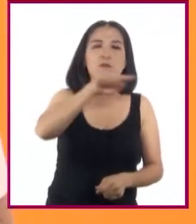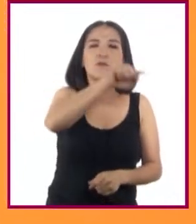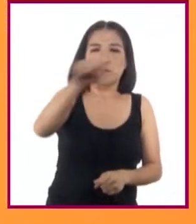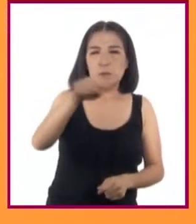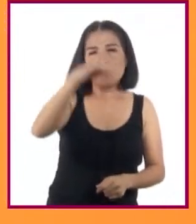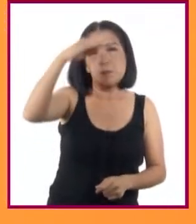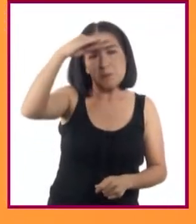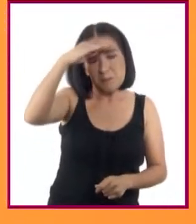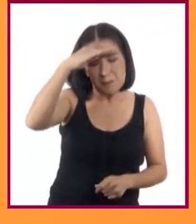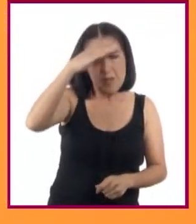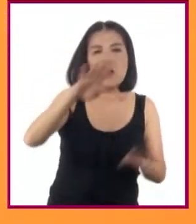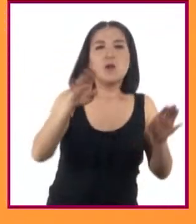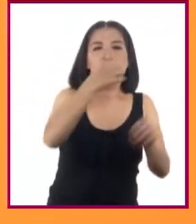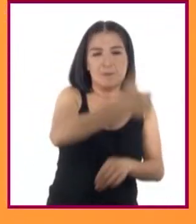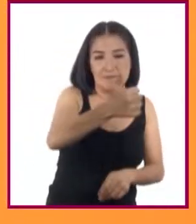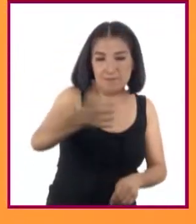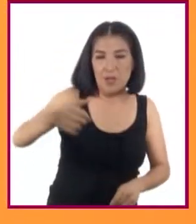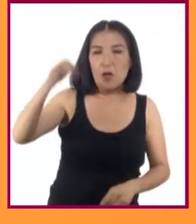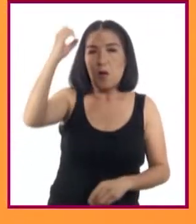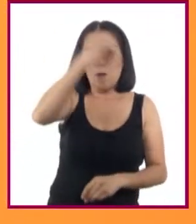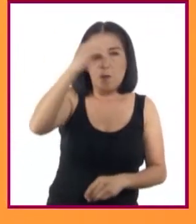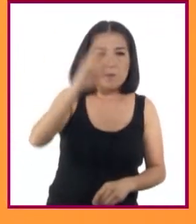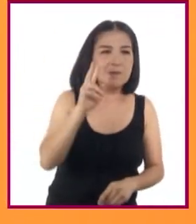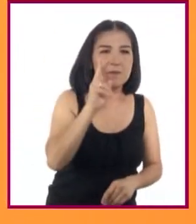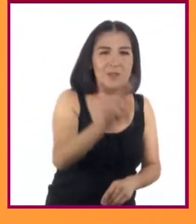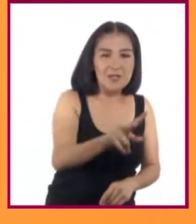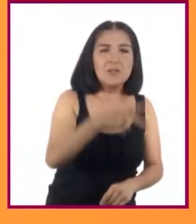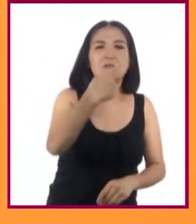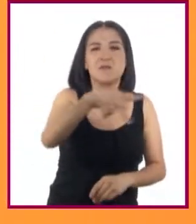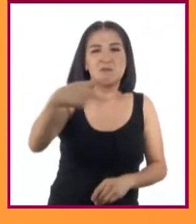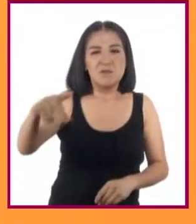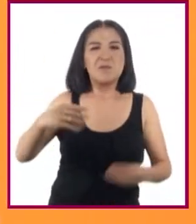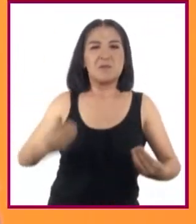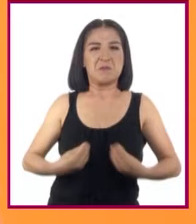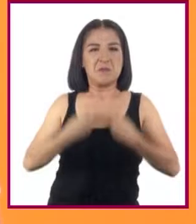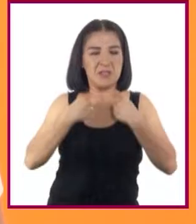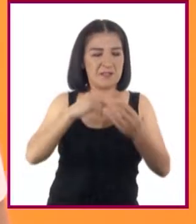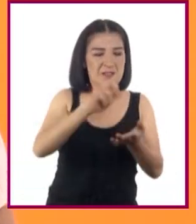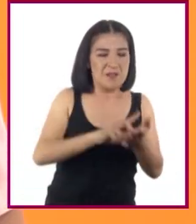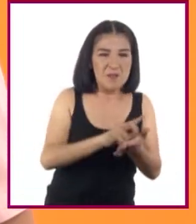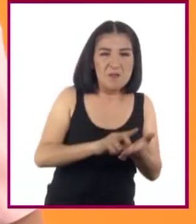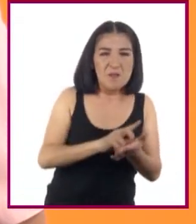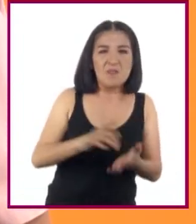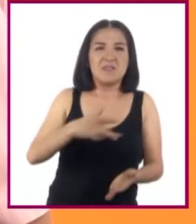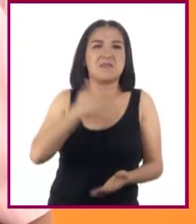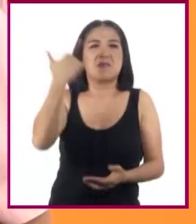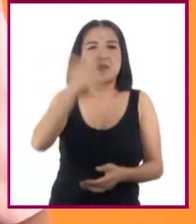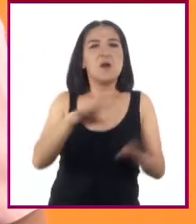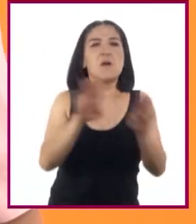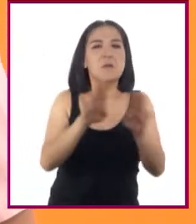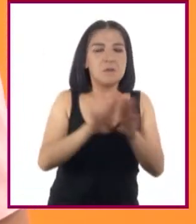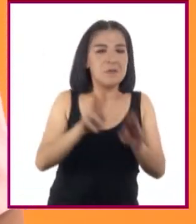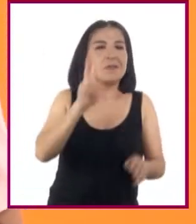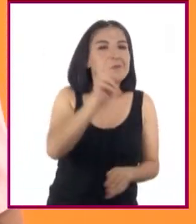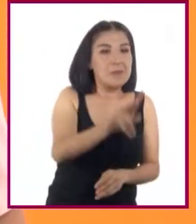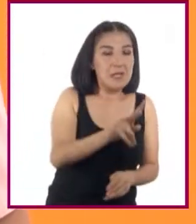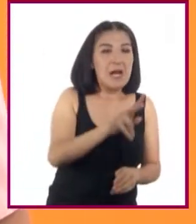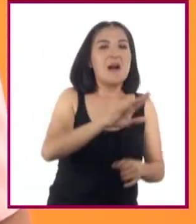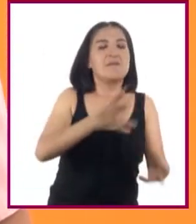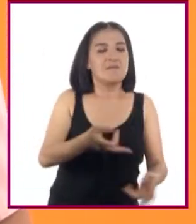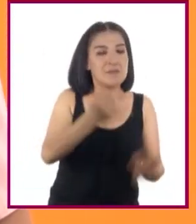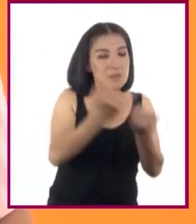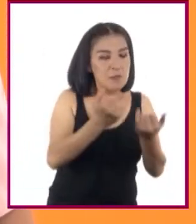reflexionar sobre las opiniones de los jóvenes sobre las consecuencias del consumo de drogas y relacionarlas con el cuidado